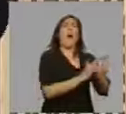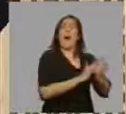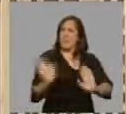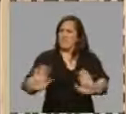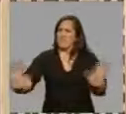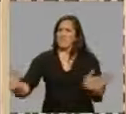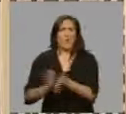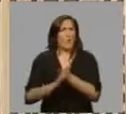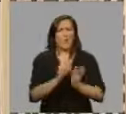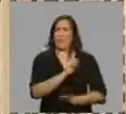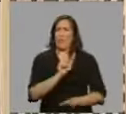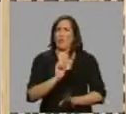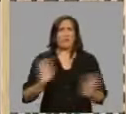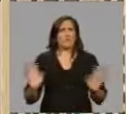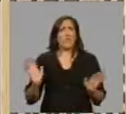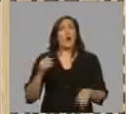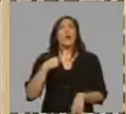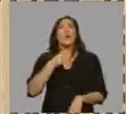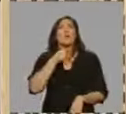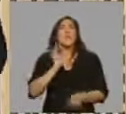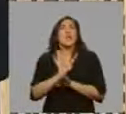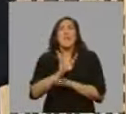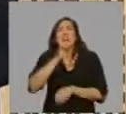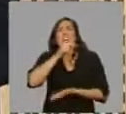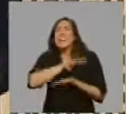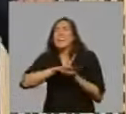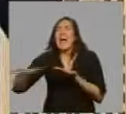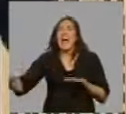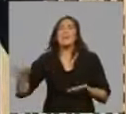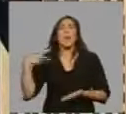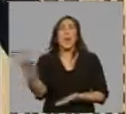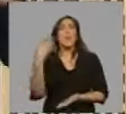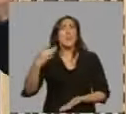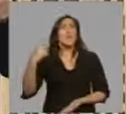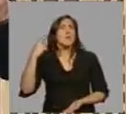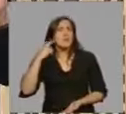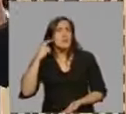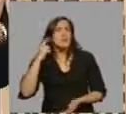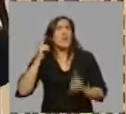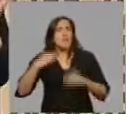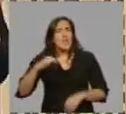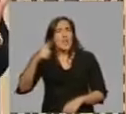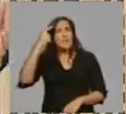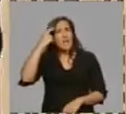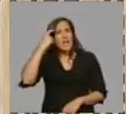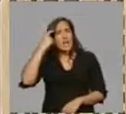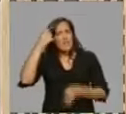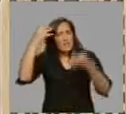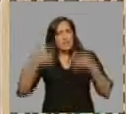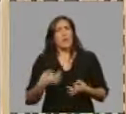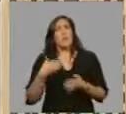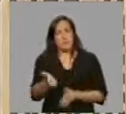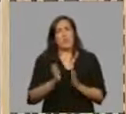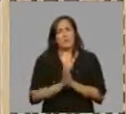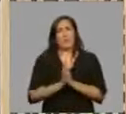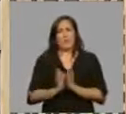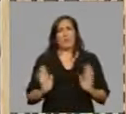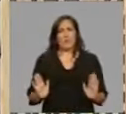porque significaría que no pasamos la tragedia que pasamos. Esto no es para aplaudir, es para escuchar y reflexionar. Se los pido por favor.